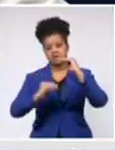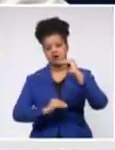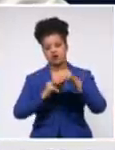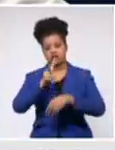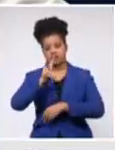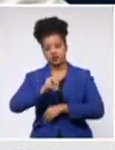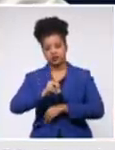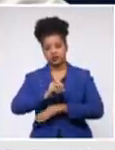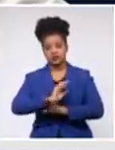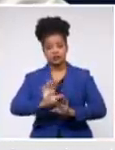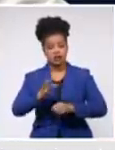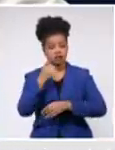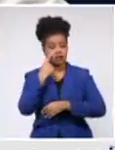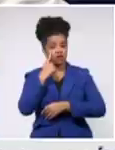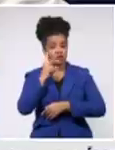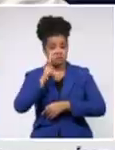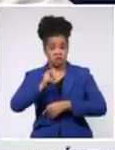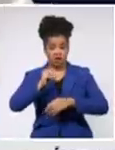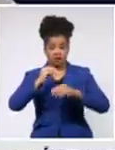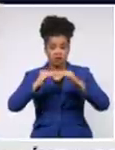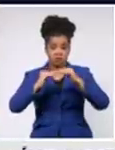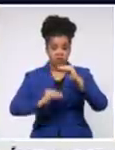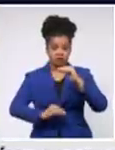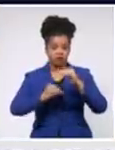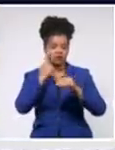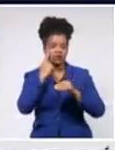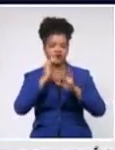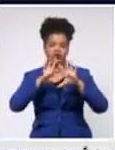este comportamiento, pues, se acumulan